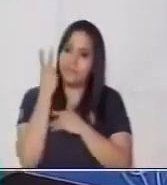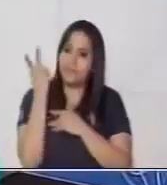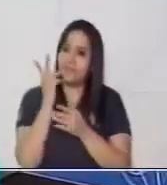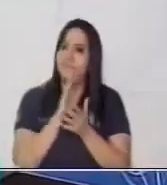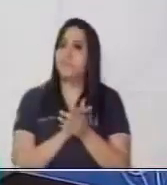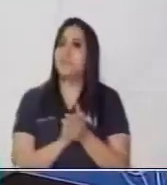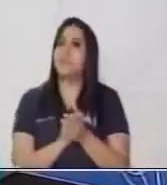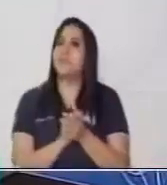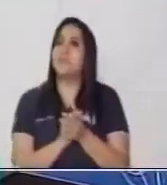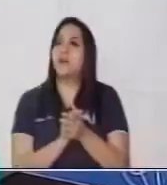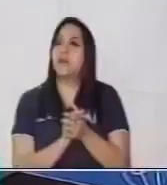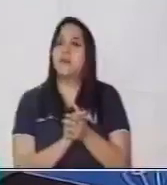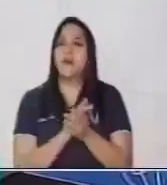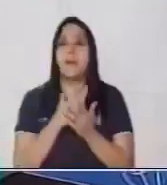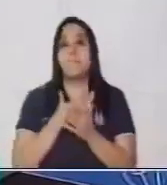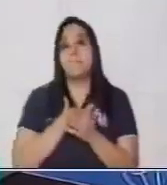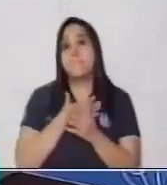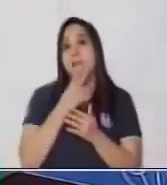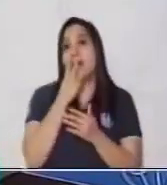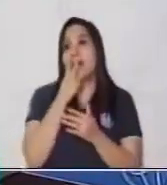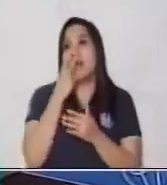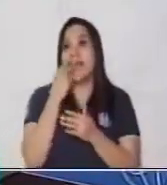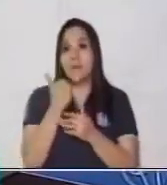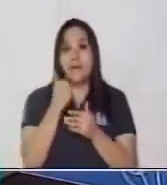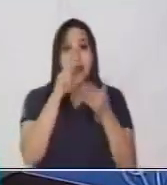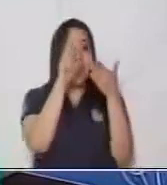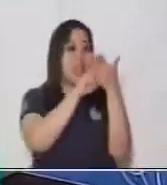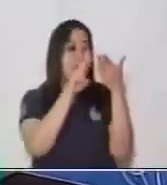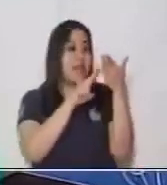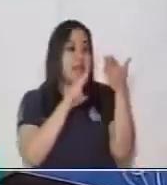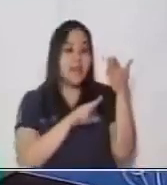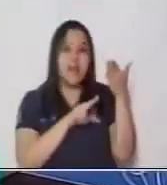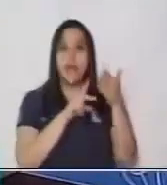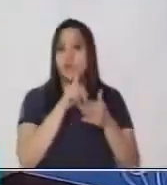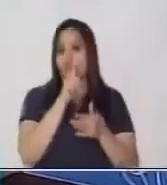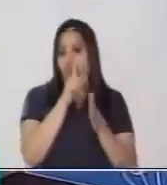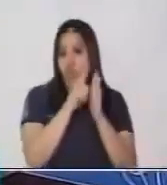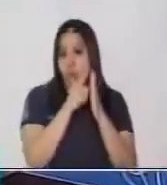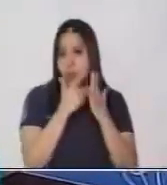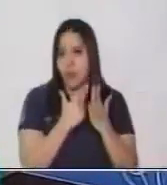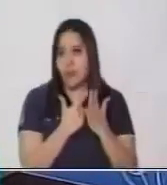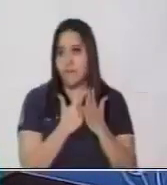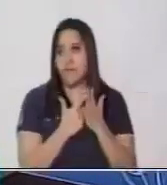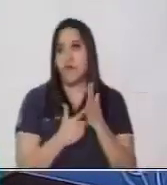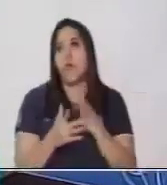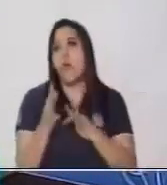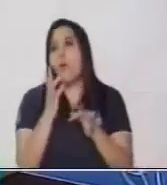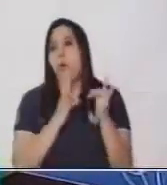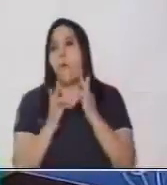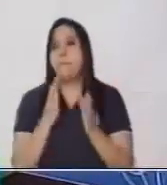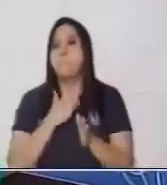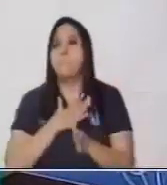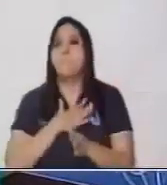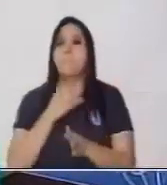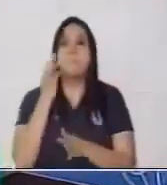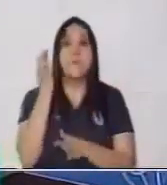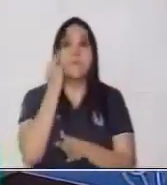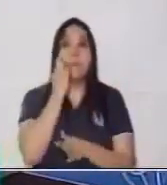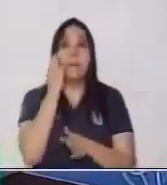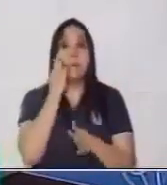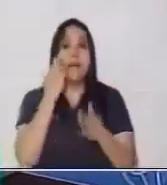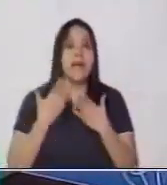Mi hermana leerá un libro o mi papá le dará